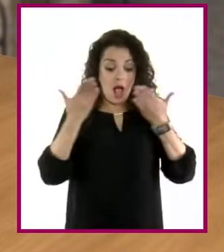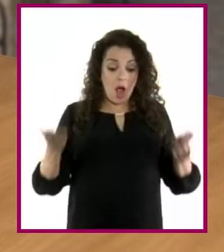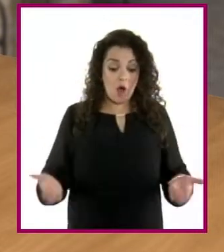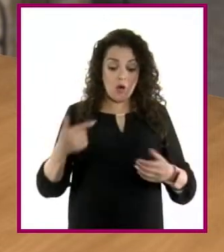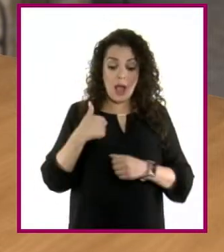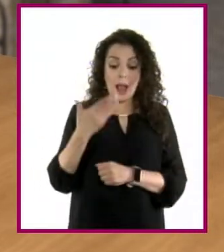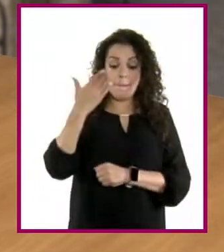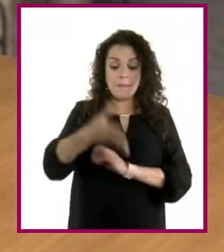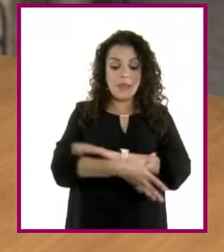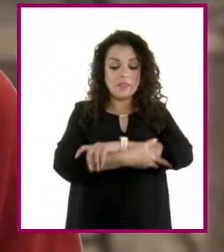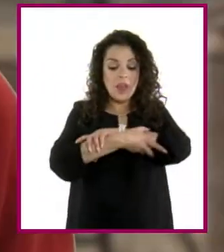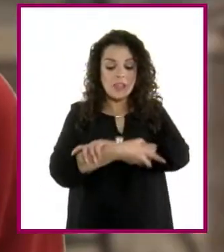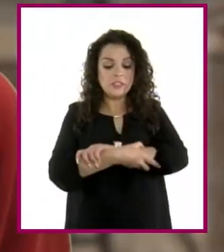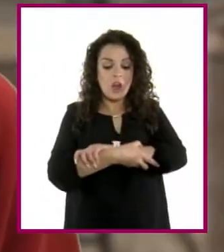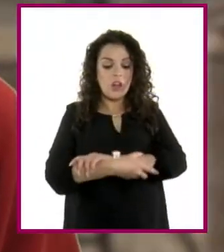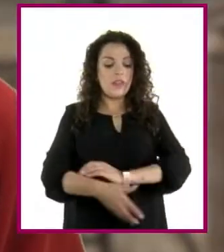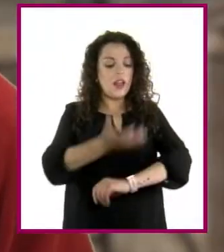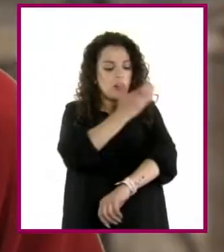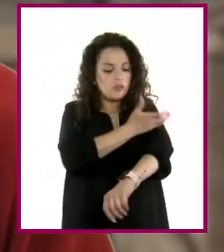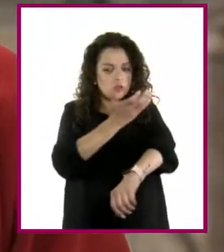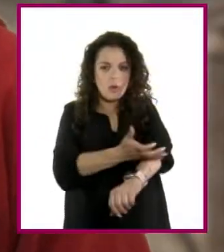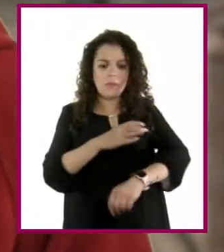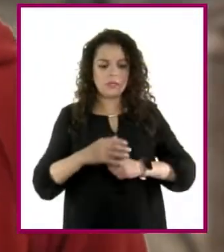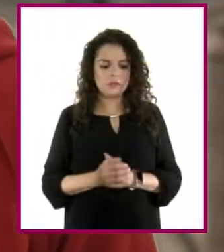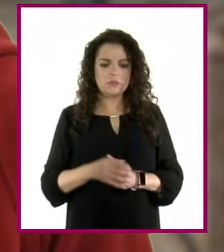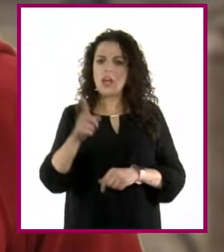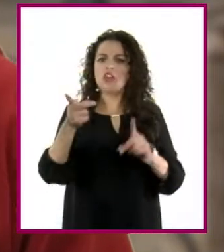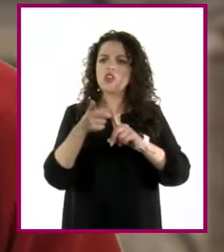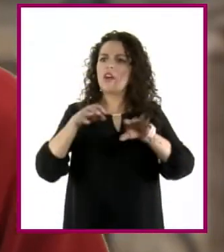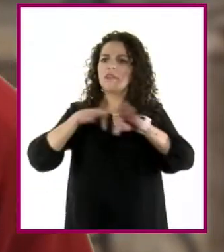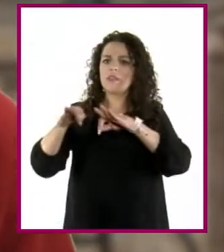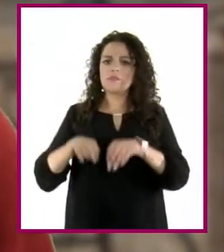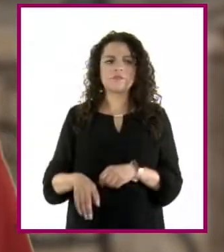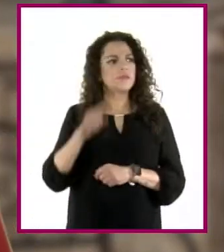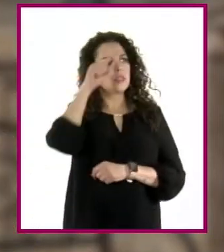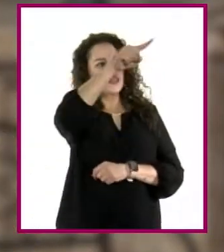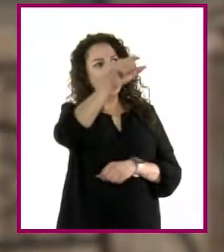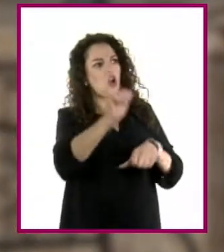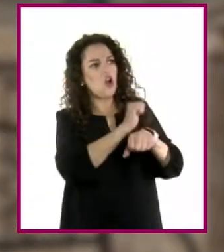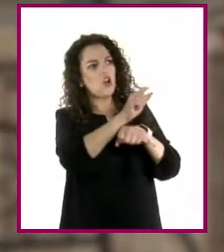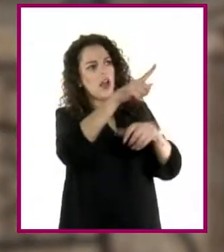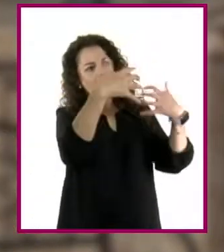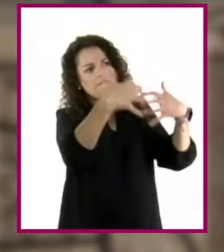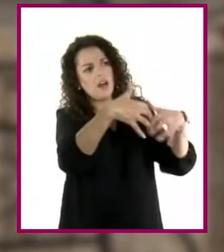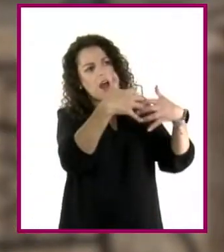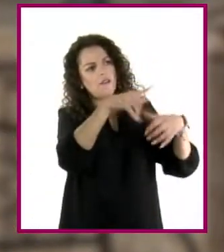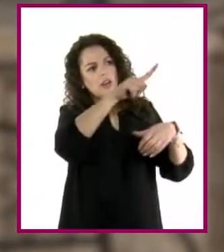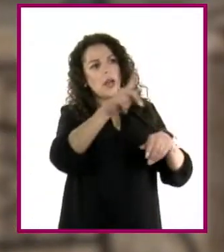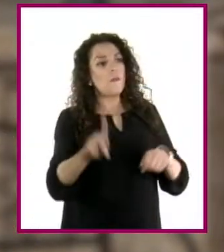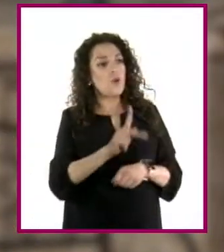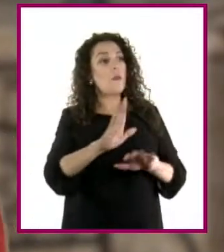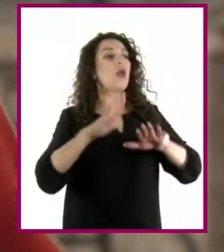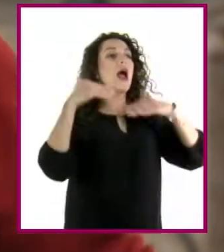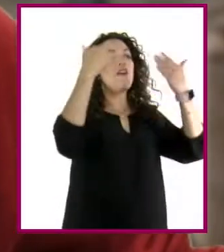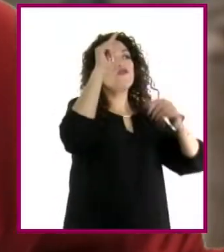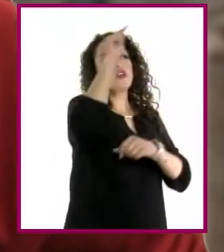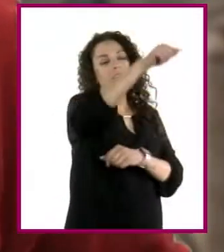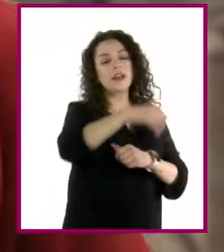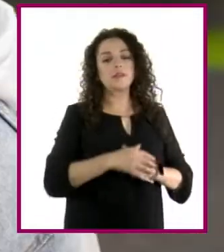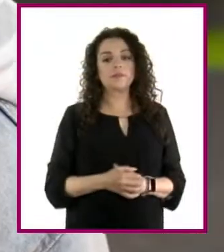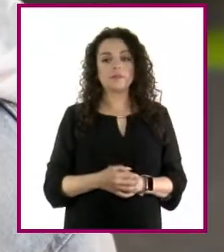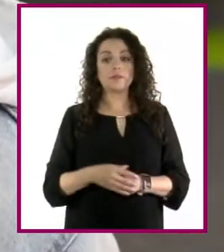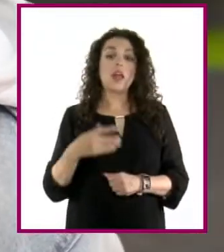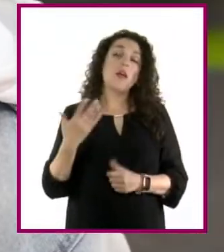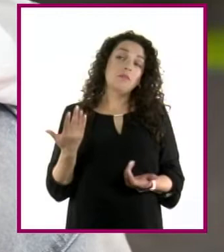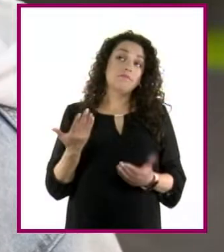la solidaridad de los compañeros. ¿Y dónde trabajan? En la fábrica de automóviles que está a las afueras del pueblo. Bueno,